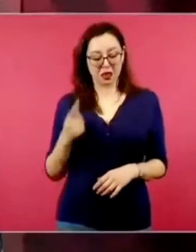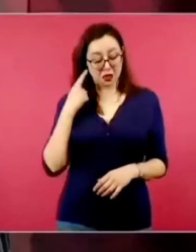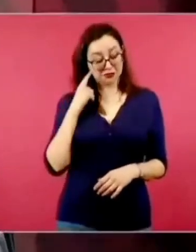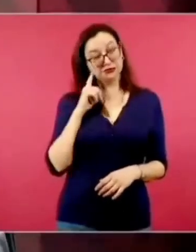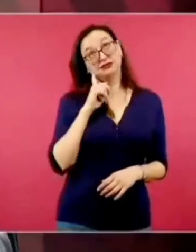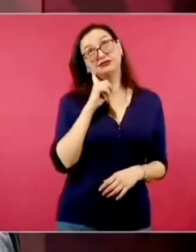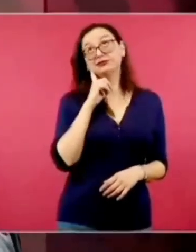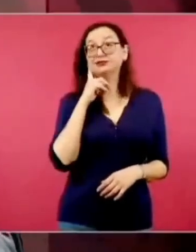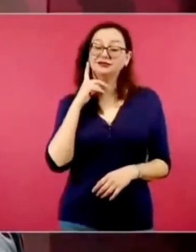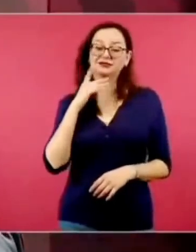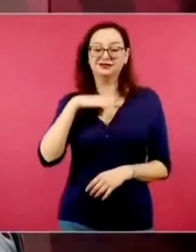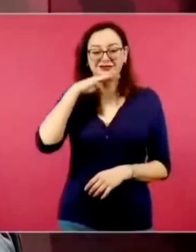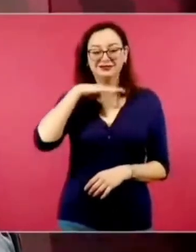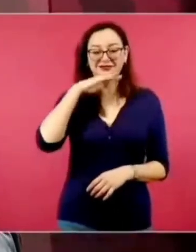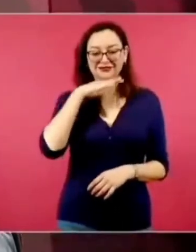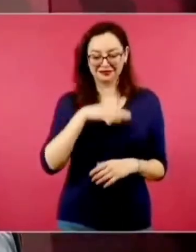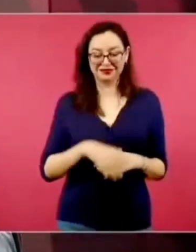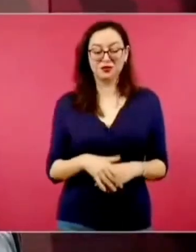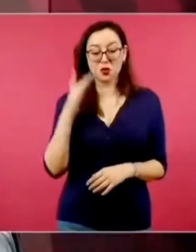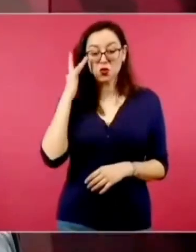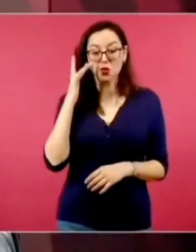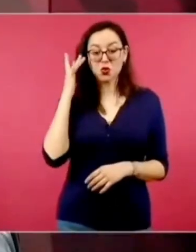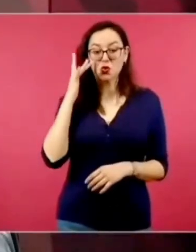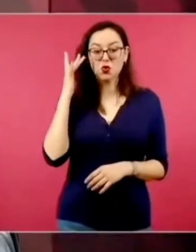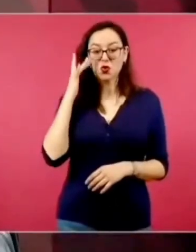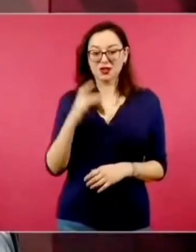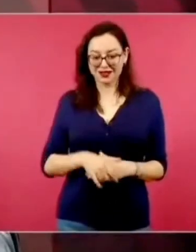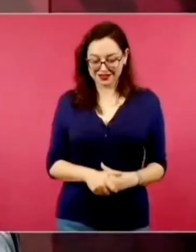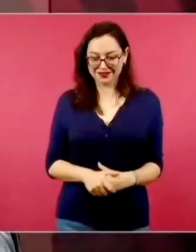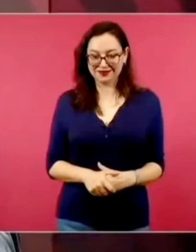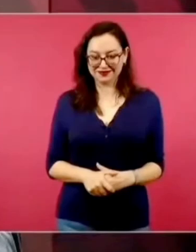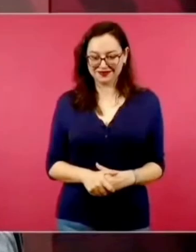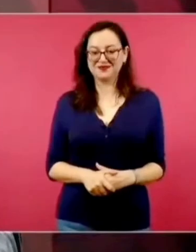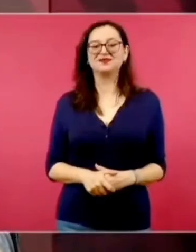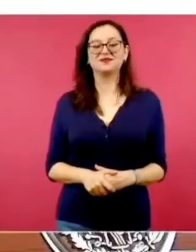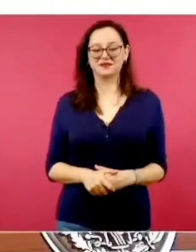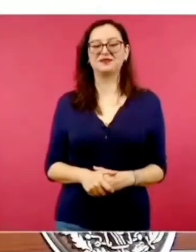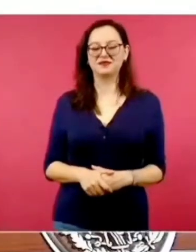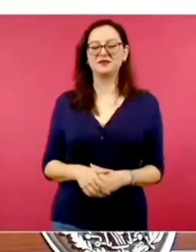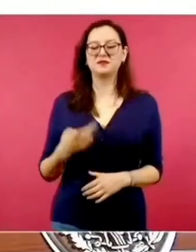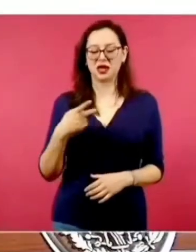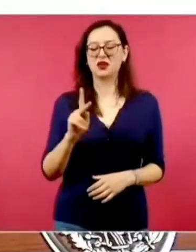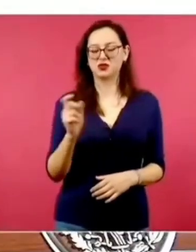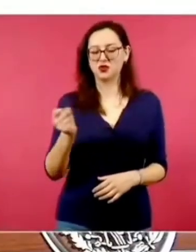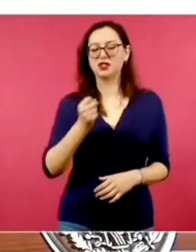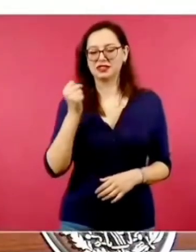Pero afortunadamente sí me acuerdo de las cosas.